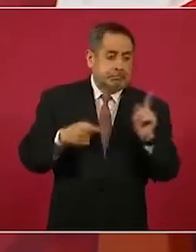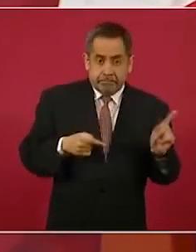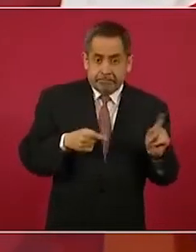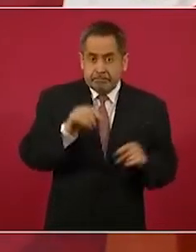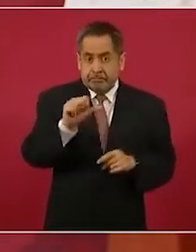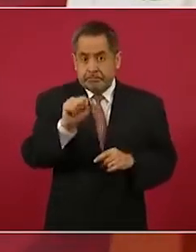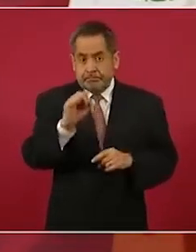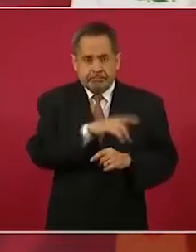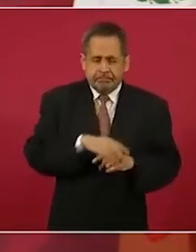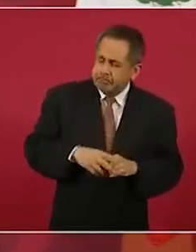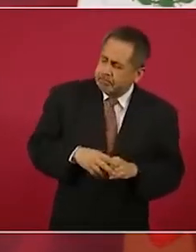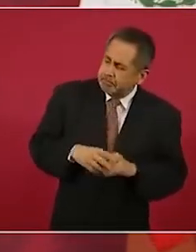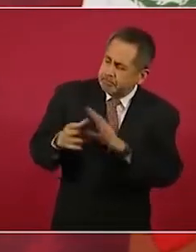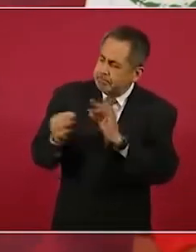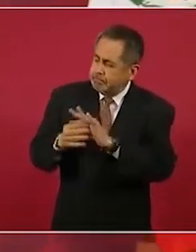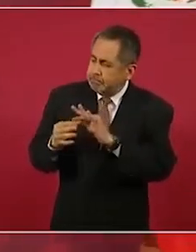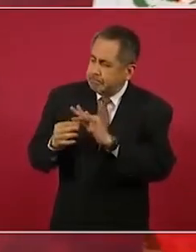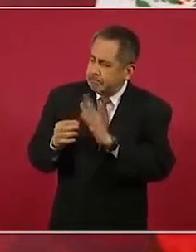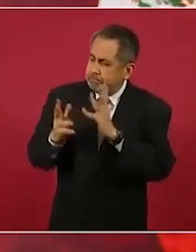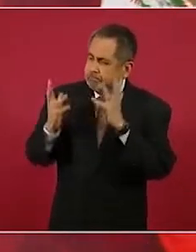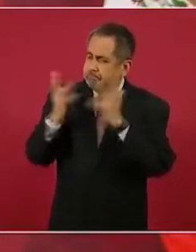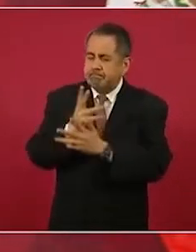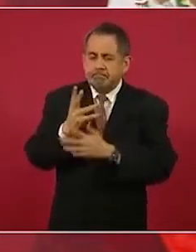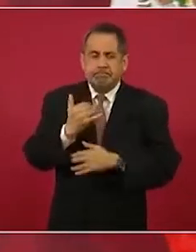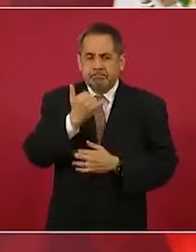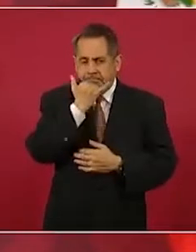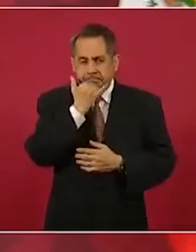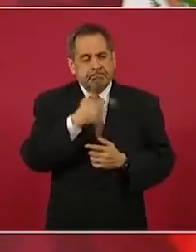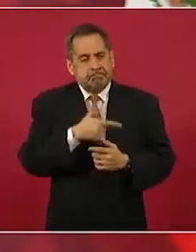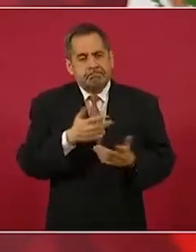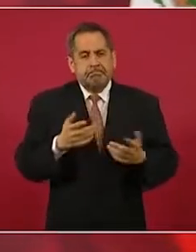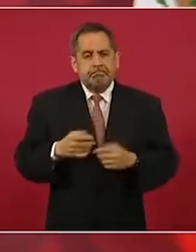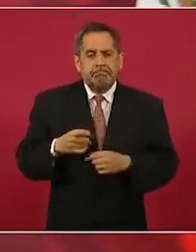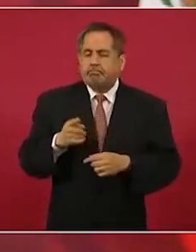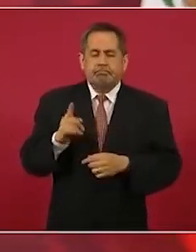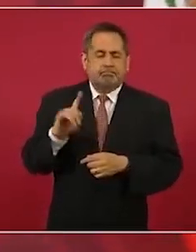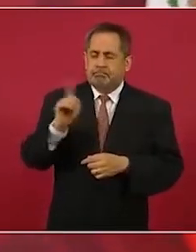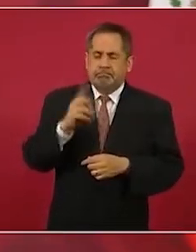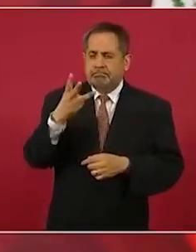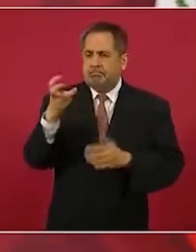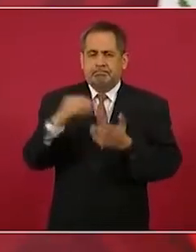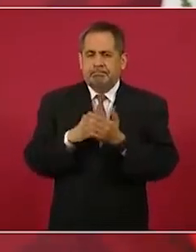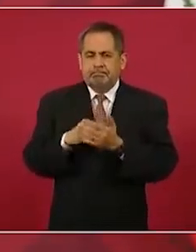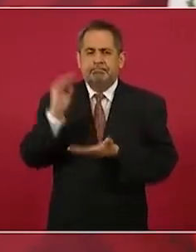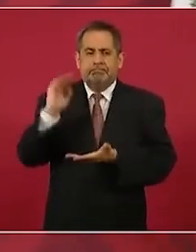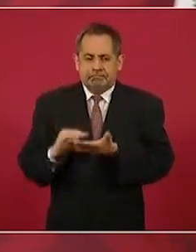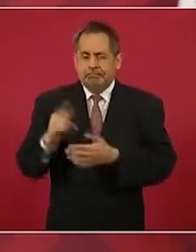300,000 millones, y tuvieron que aceptar que se